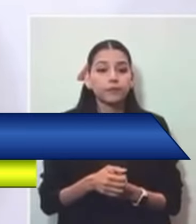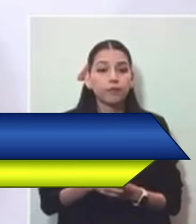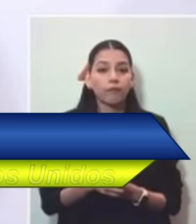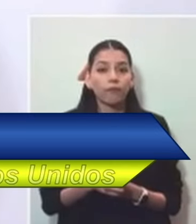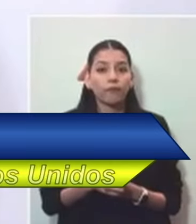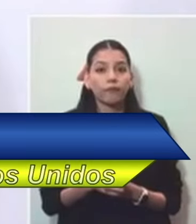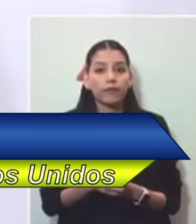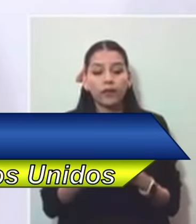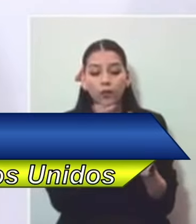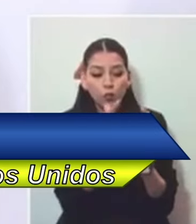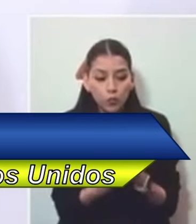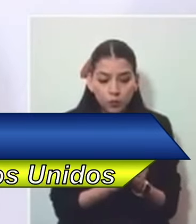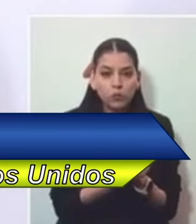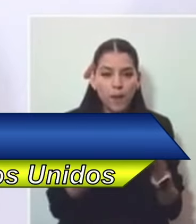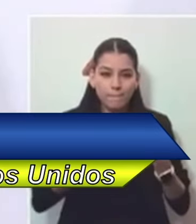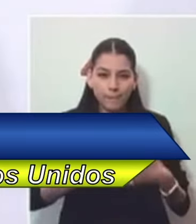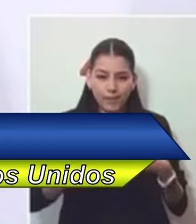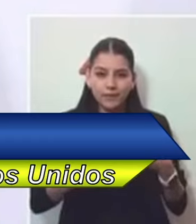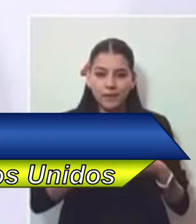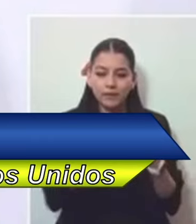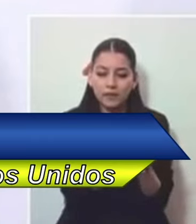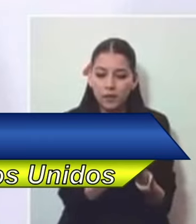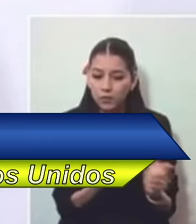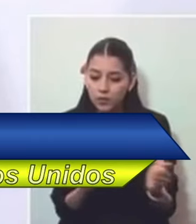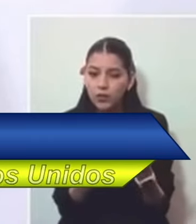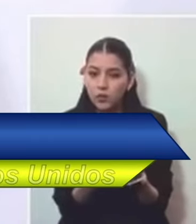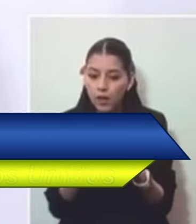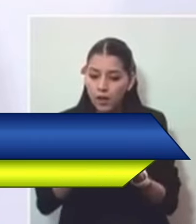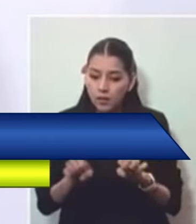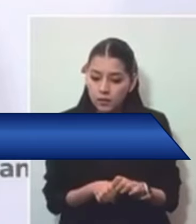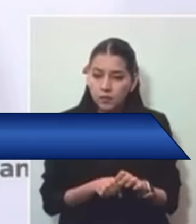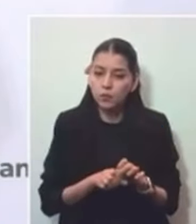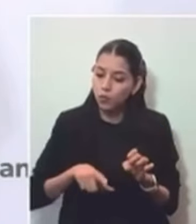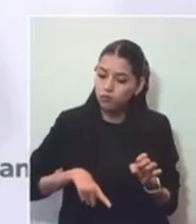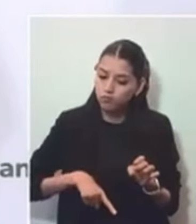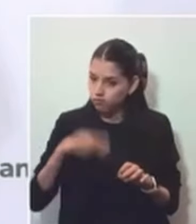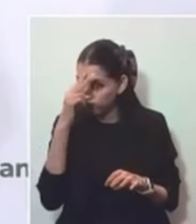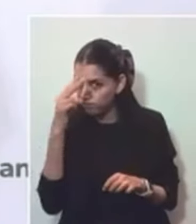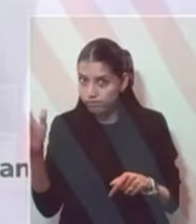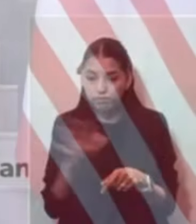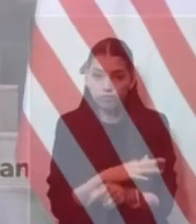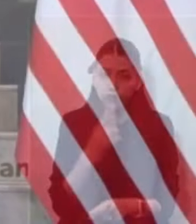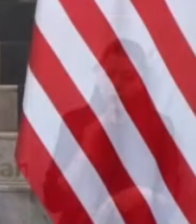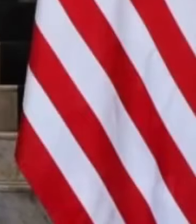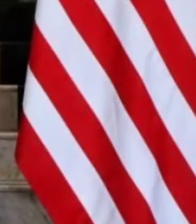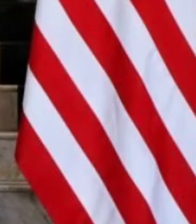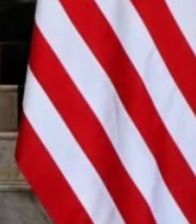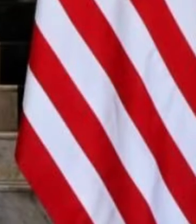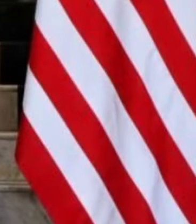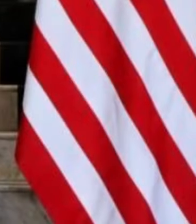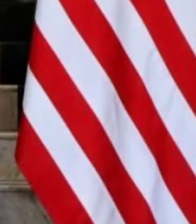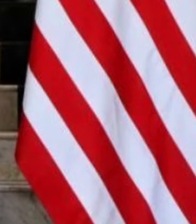seguridad y por supuesto con la Canciller de México, porque es prioridad compartida. En Urbis